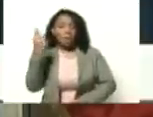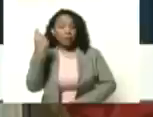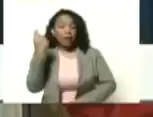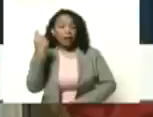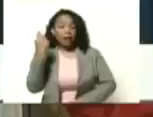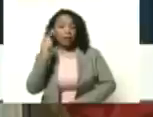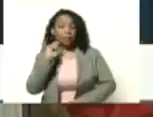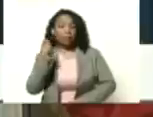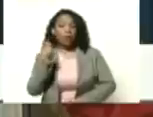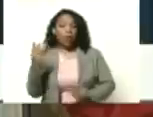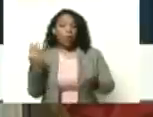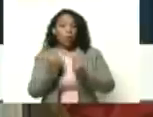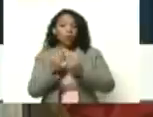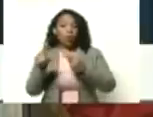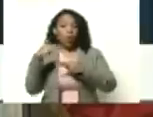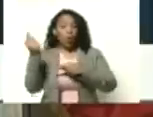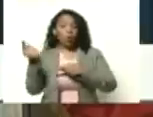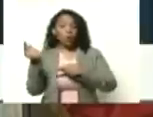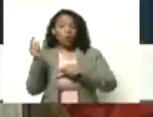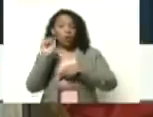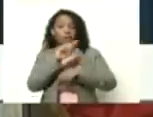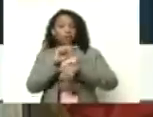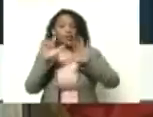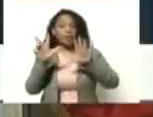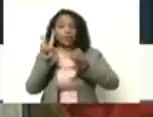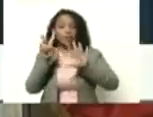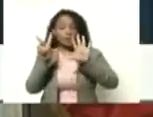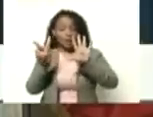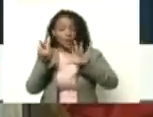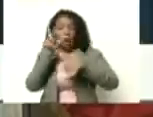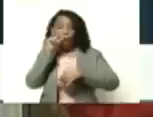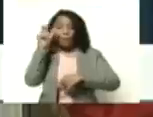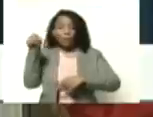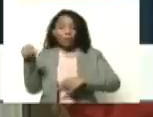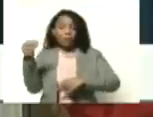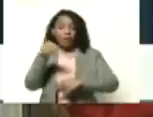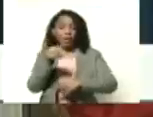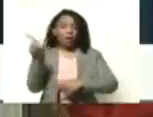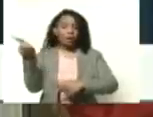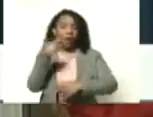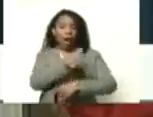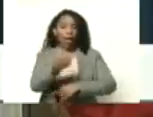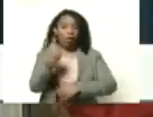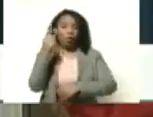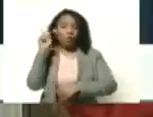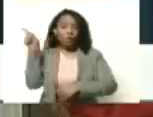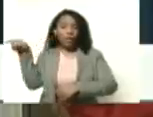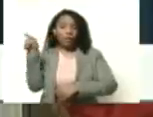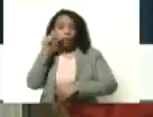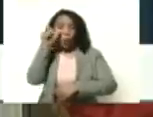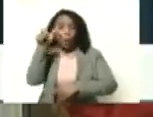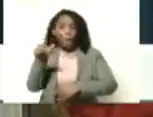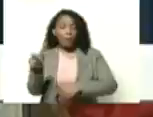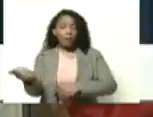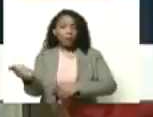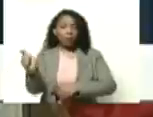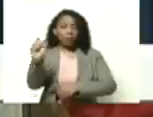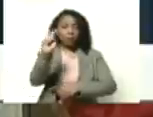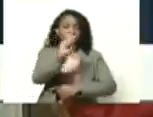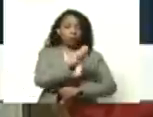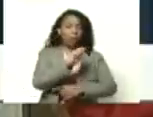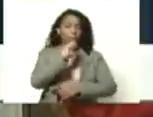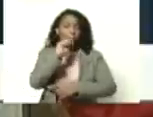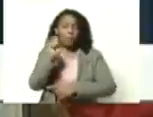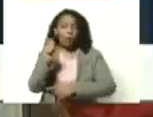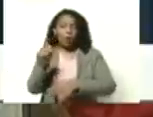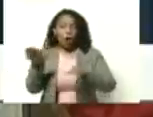17 más y dice que en castellano que a cada uno de esos proveedores mensualmente y me